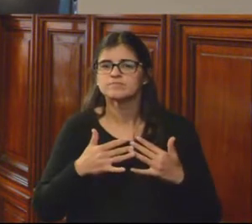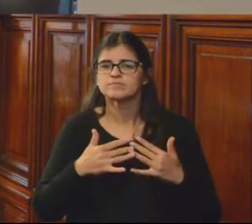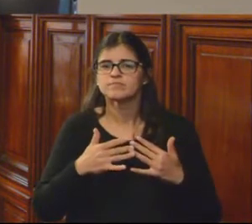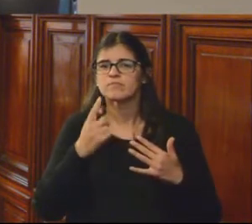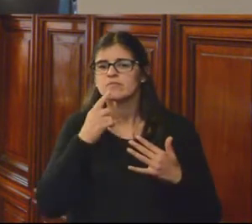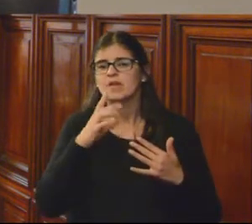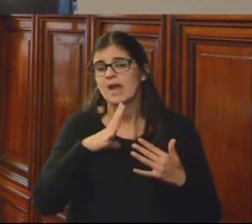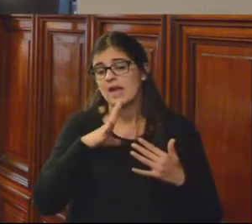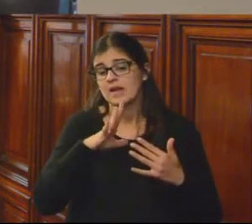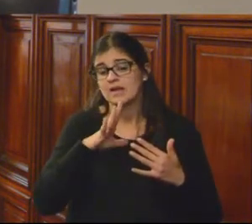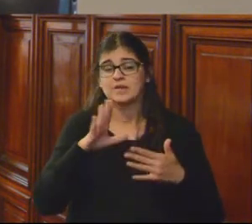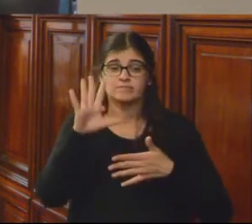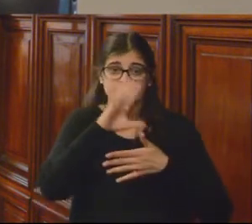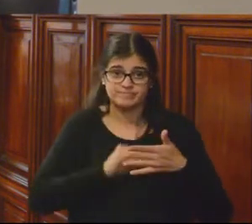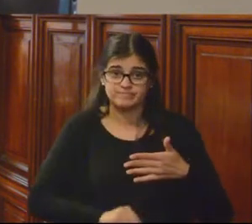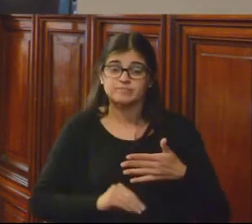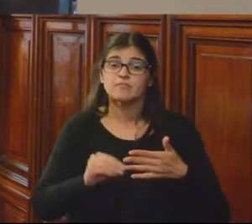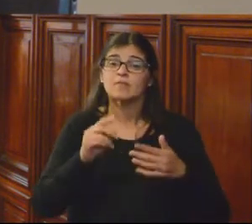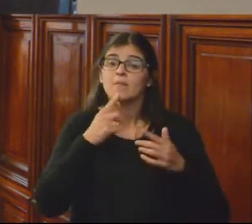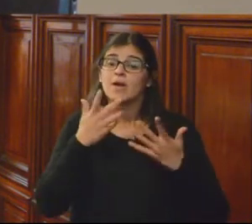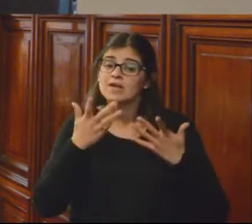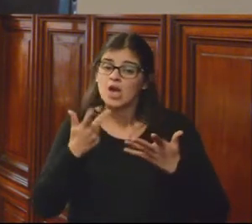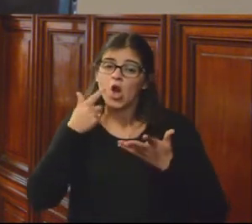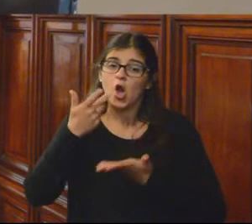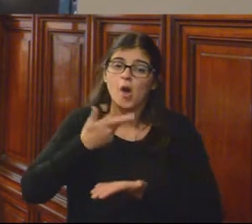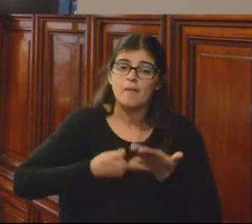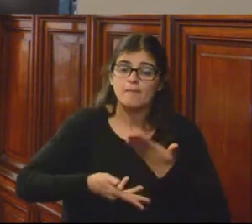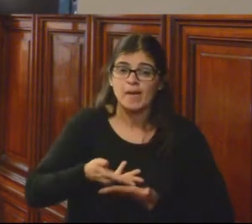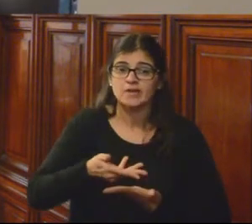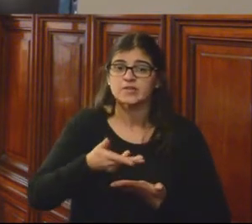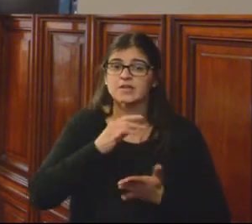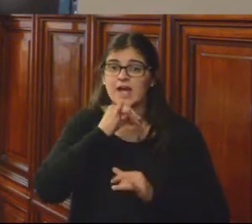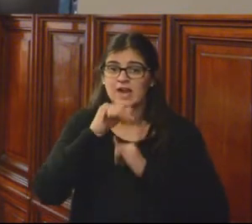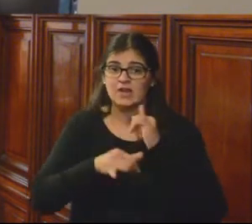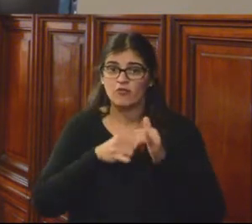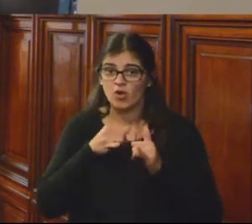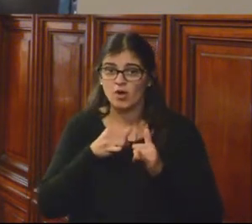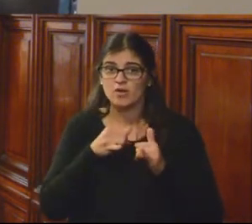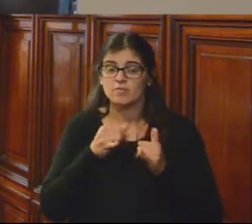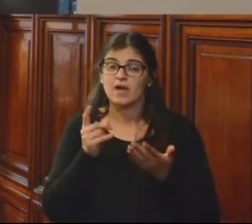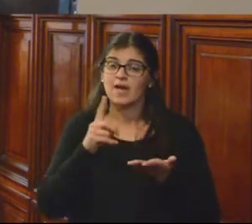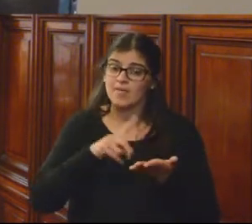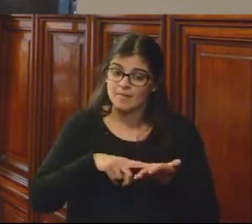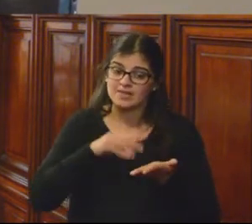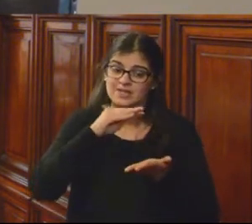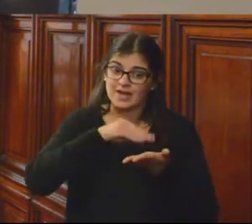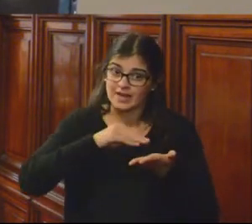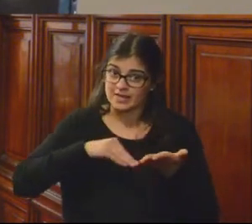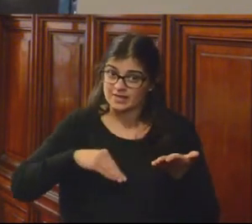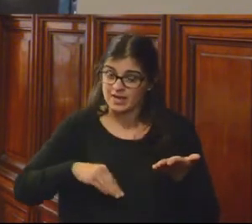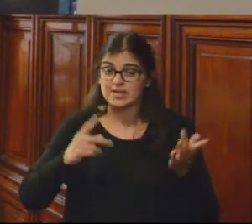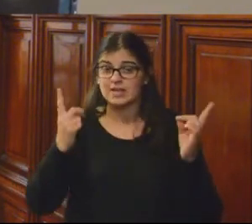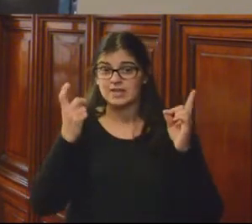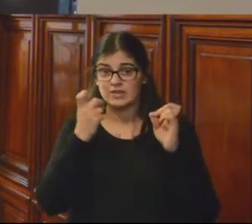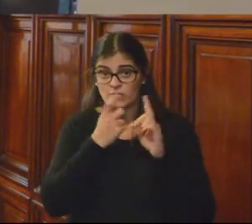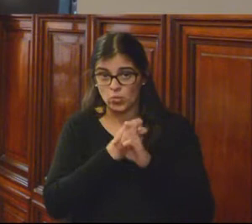hemisferio, pero quisiera compartir que el informe, además de registrar las